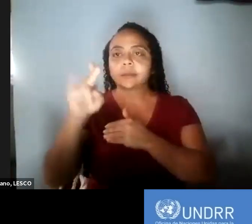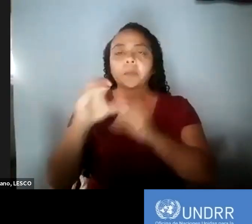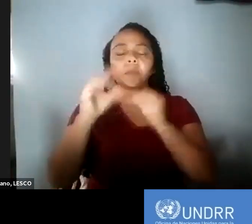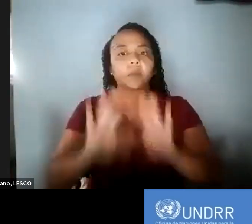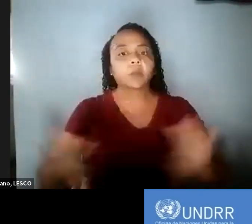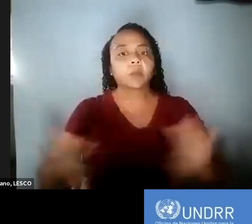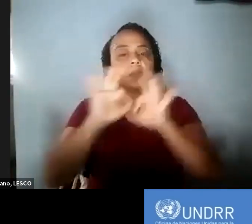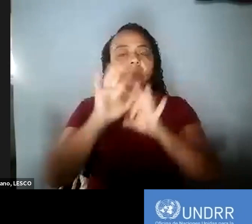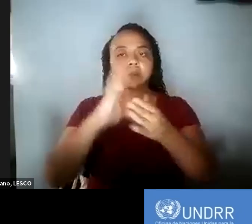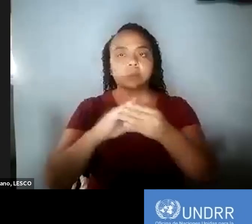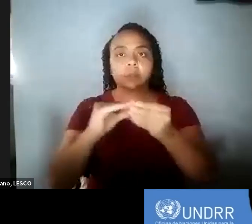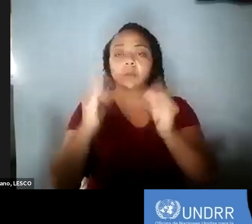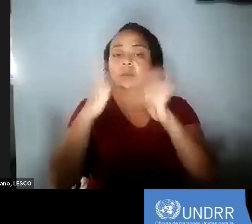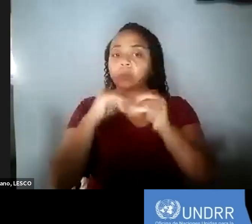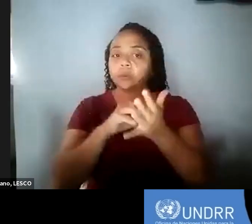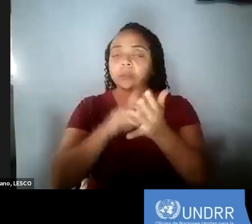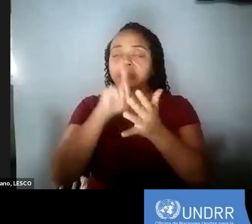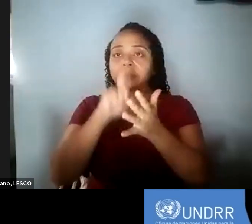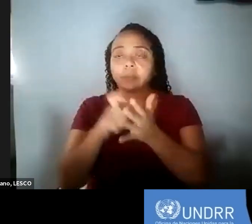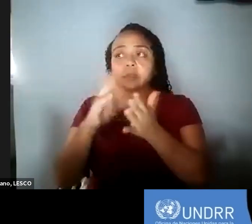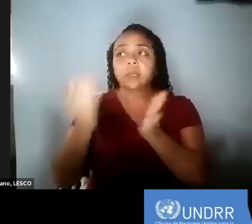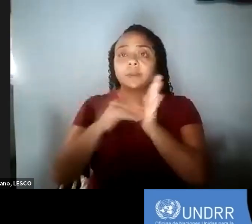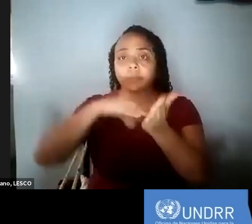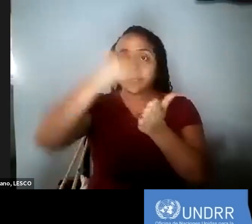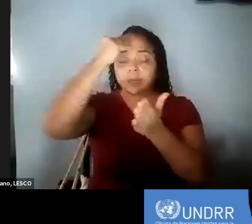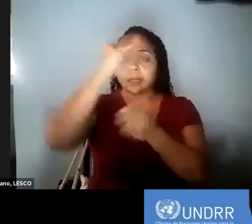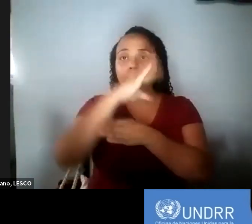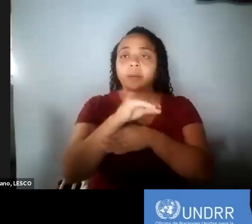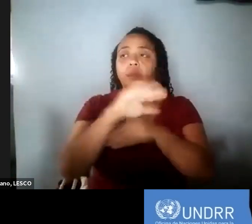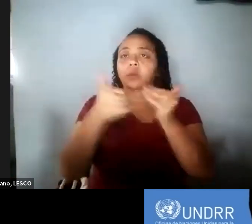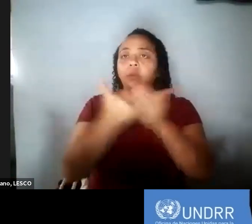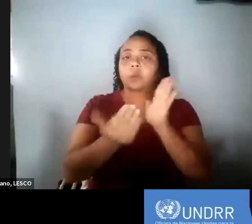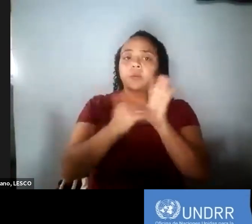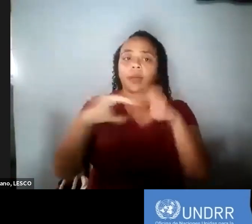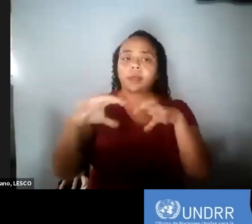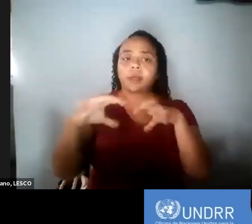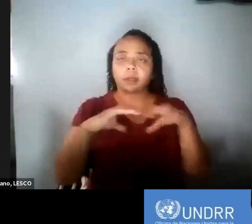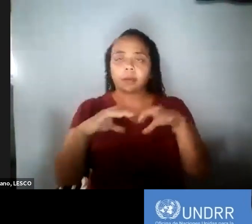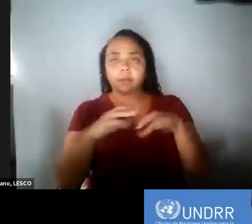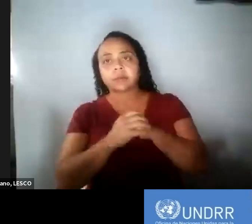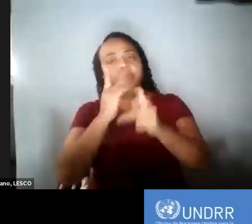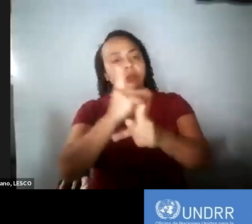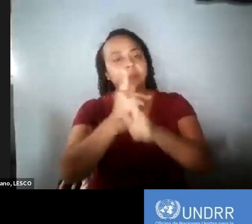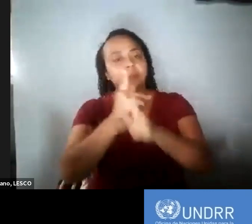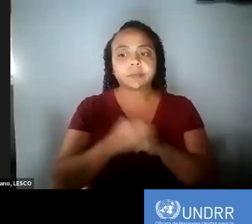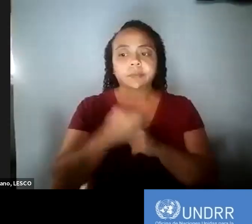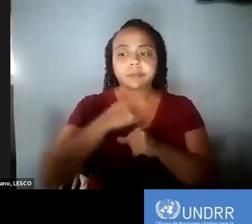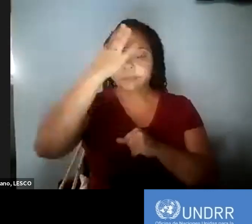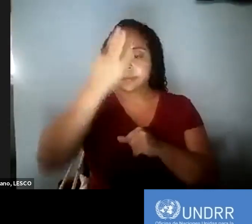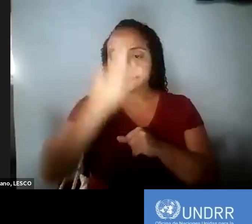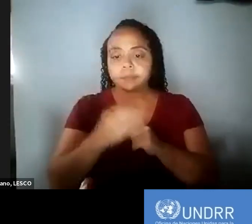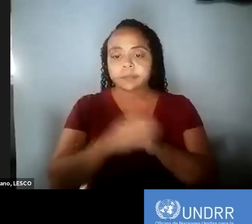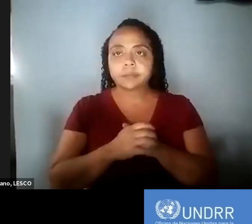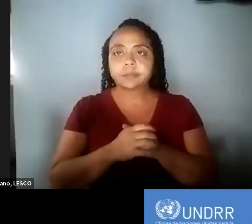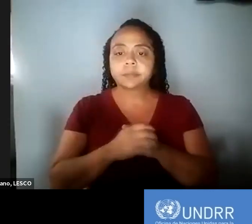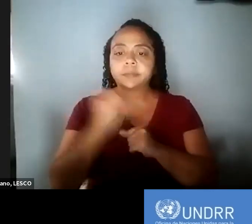comentario sin duda hay que hay que aprender y pasar de todo lo reactivó a lo preventivo creo que es son impactantes